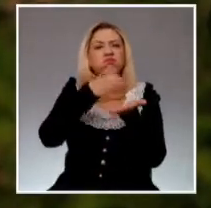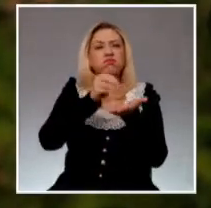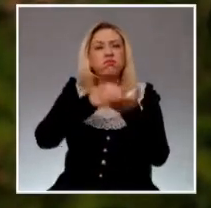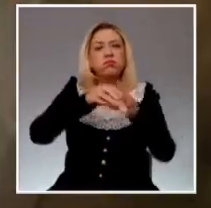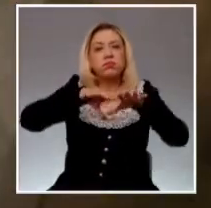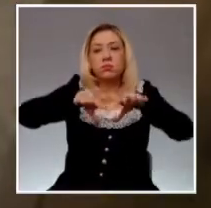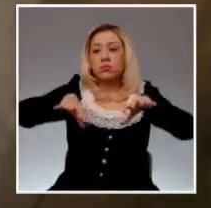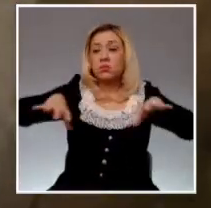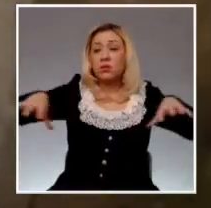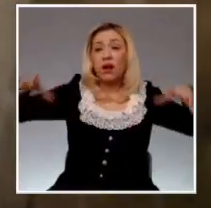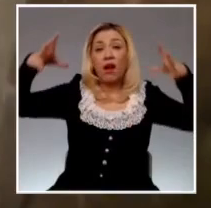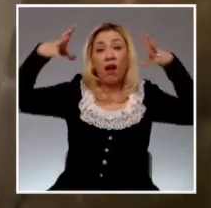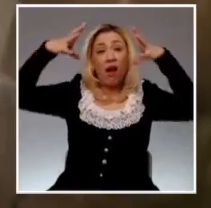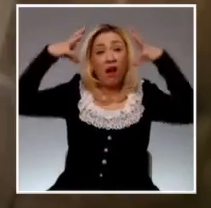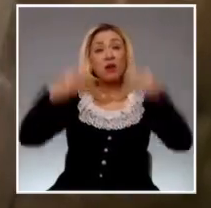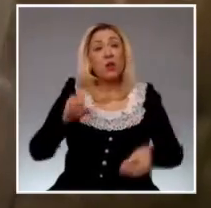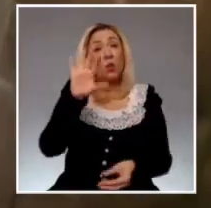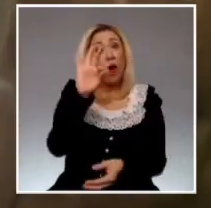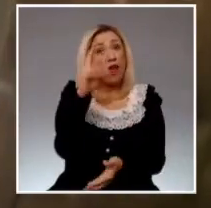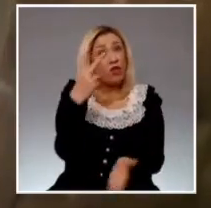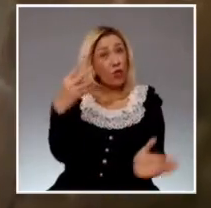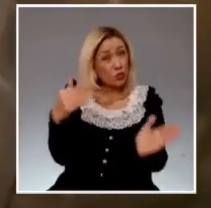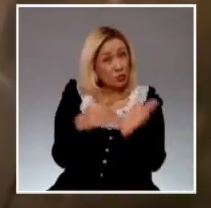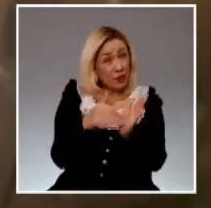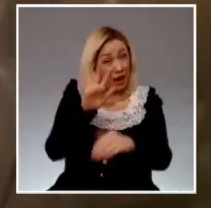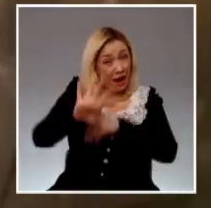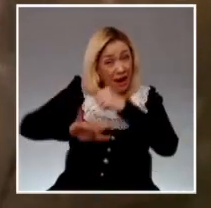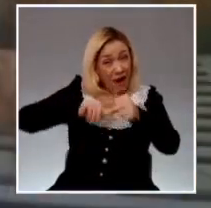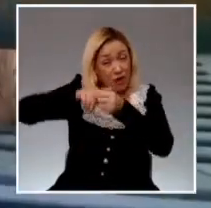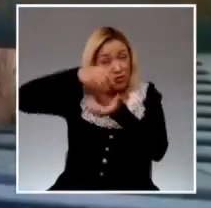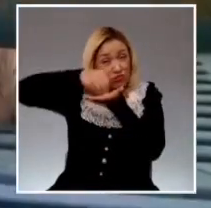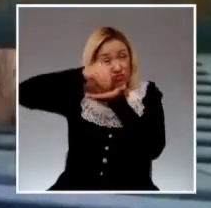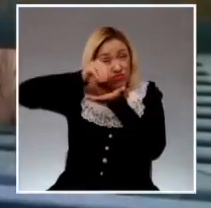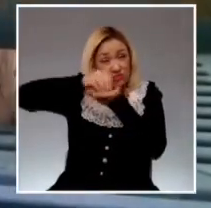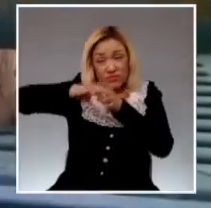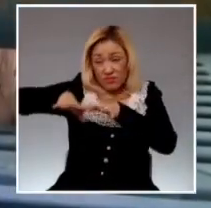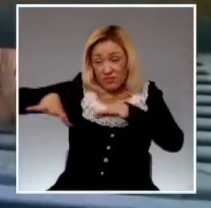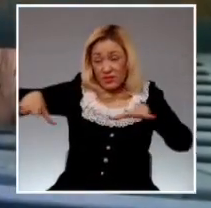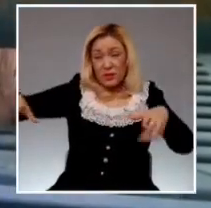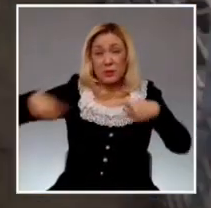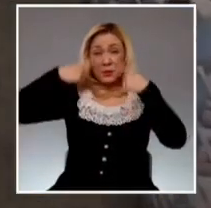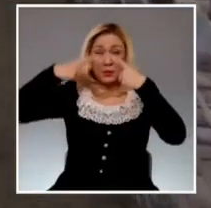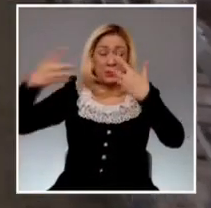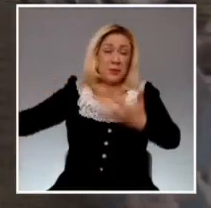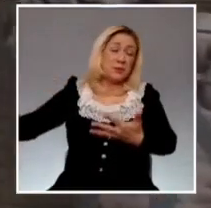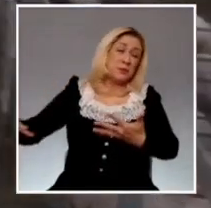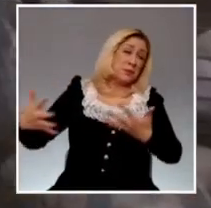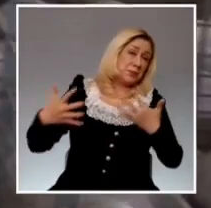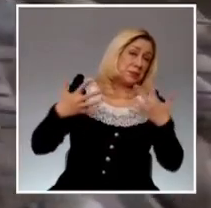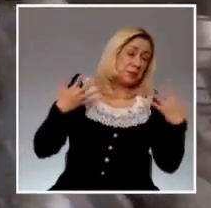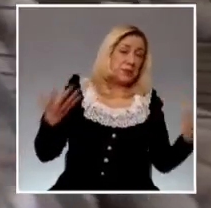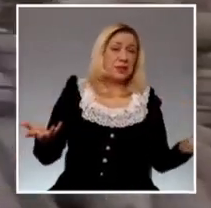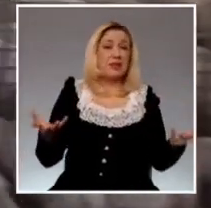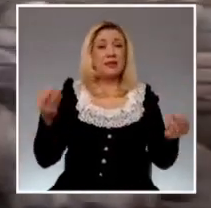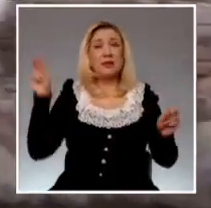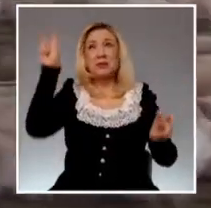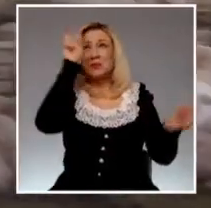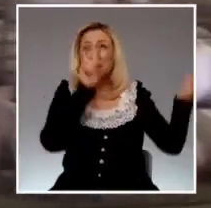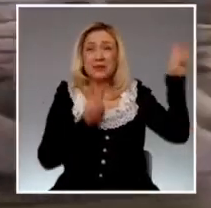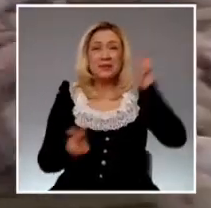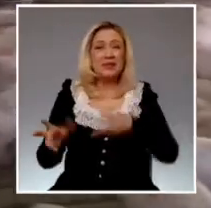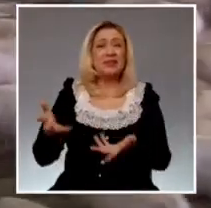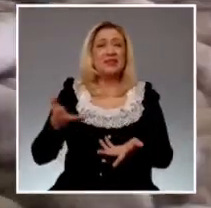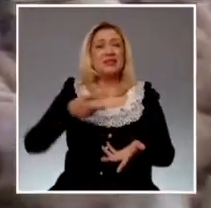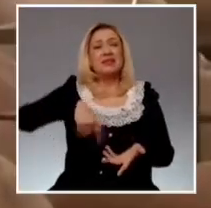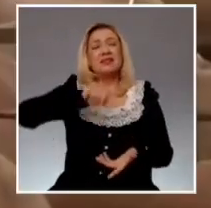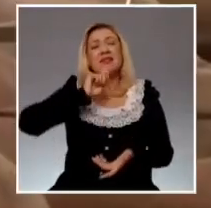42,000 cerdos. La suspensión fue confirmada por el Tribunal Colegiado en Materias del Trabajo y Administrativa del 14º Circuito, por